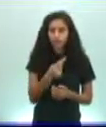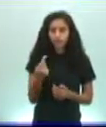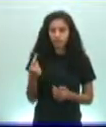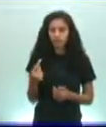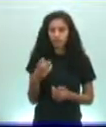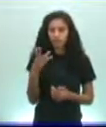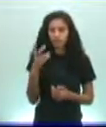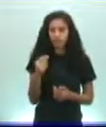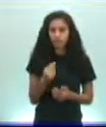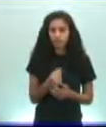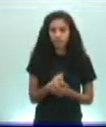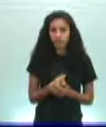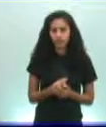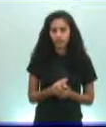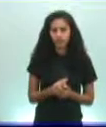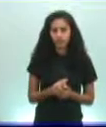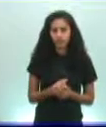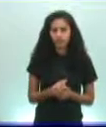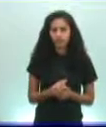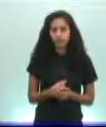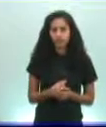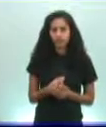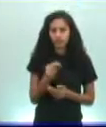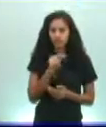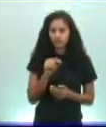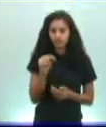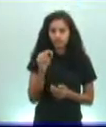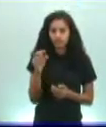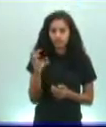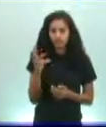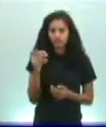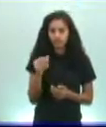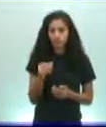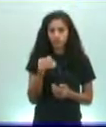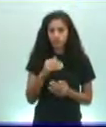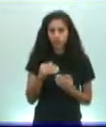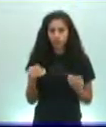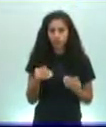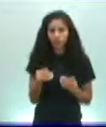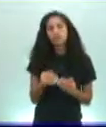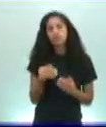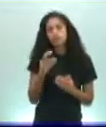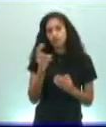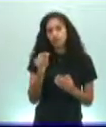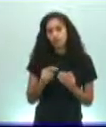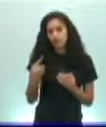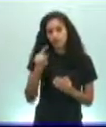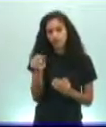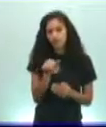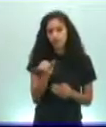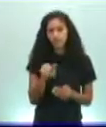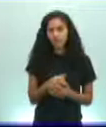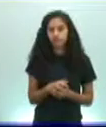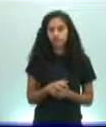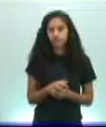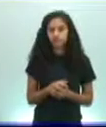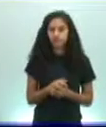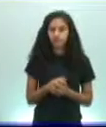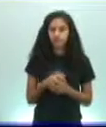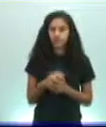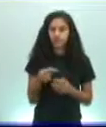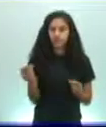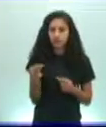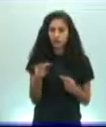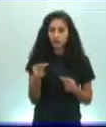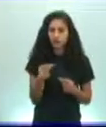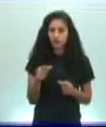estos elementos. La raíz cúbica del numerador y la raíz cúbica del denominador. Y mantenemos